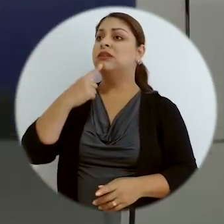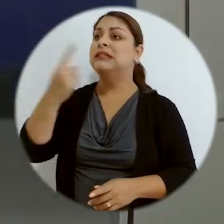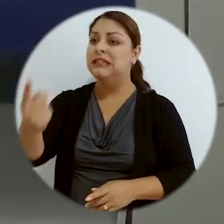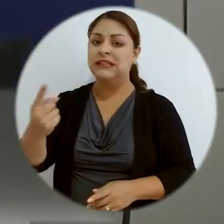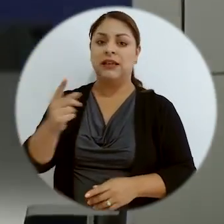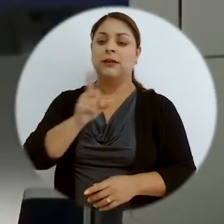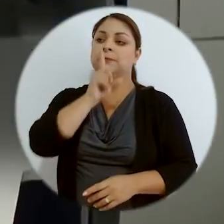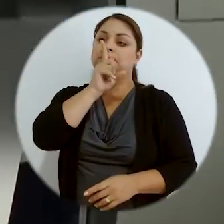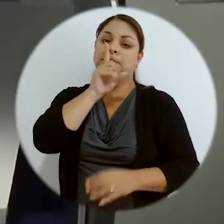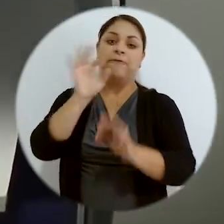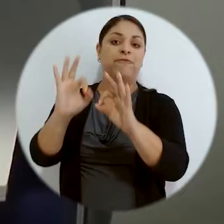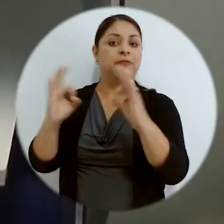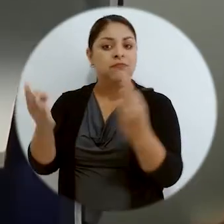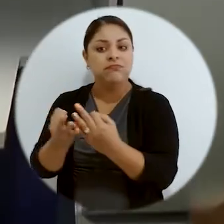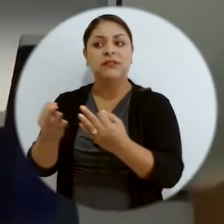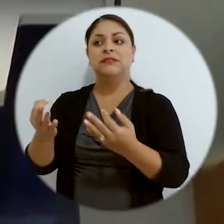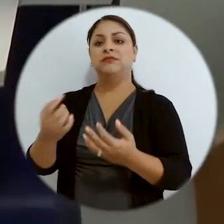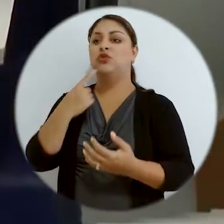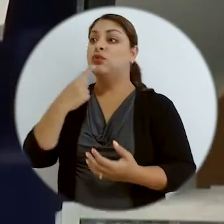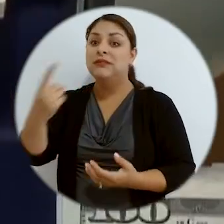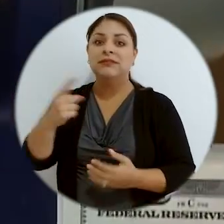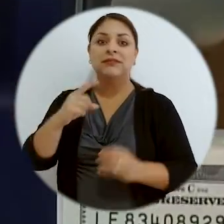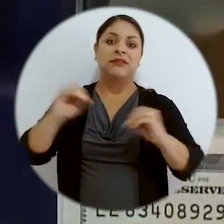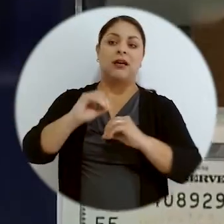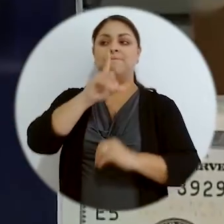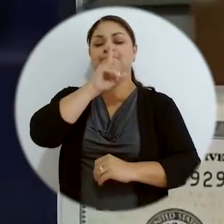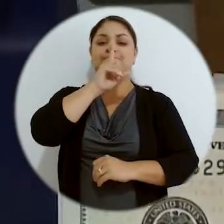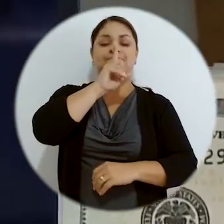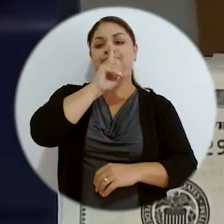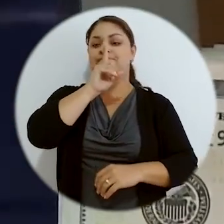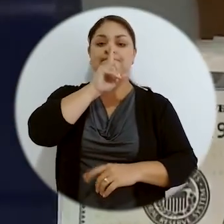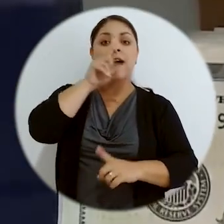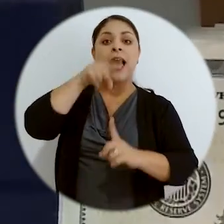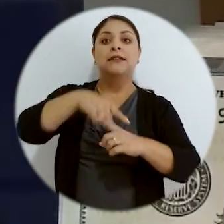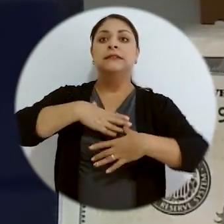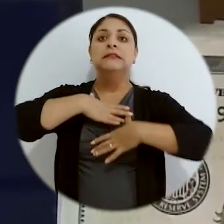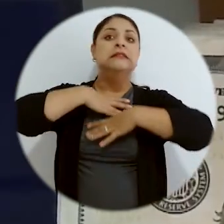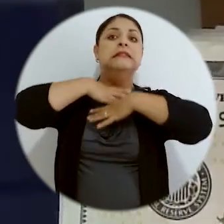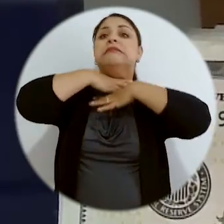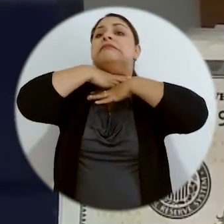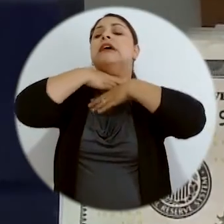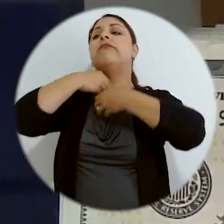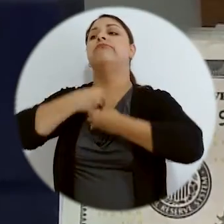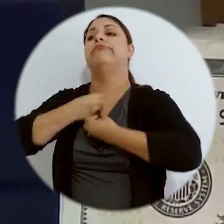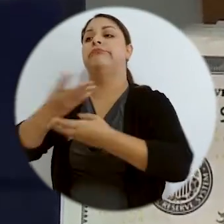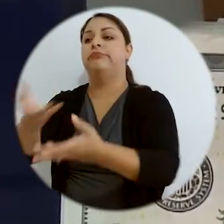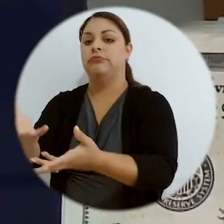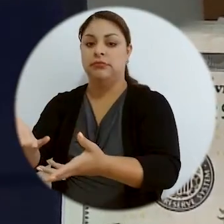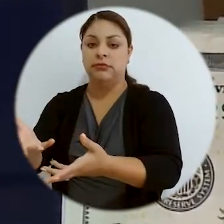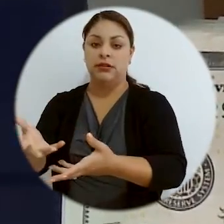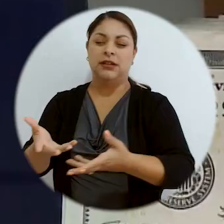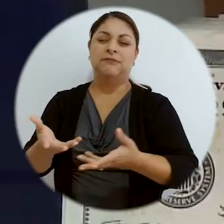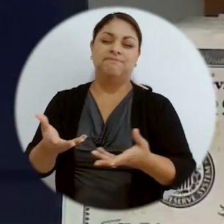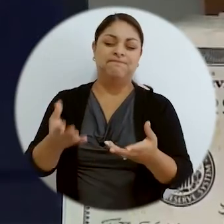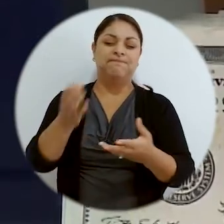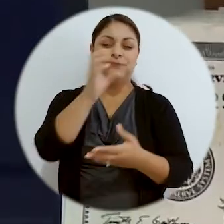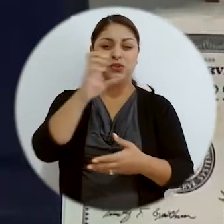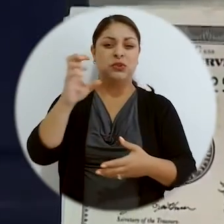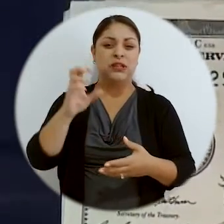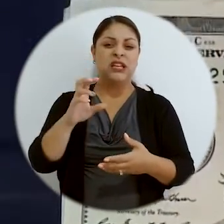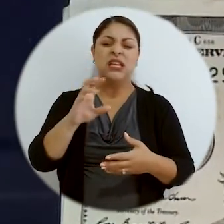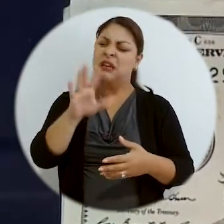dicen a sus familiares, no le dicen a las personas allegadas de este problema hasta que están hasta el cuello. Es decir,